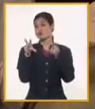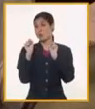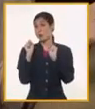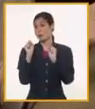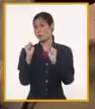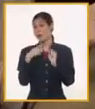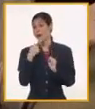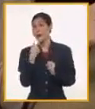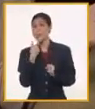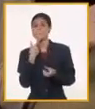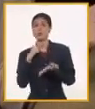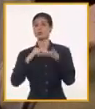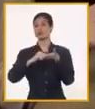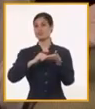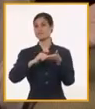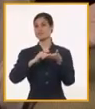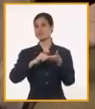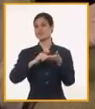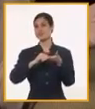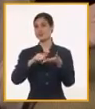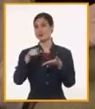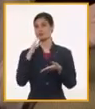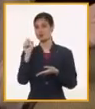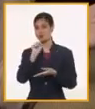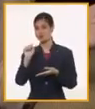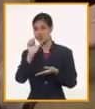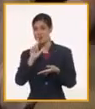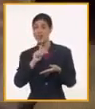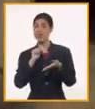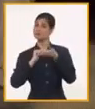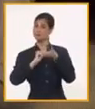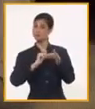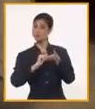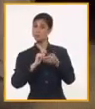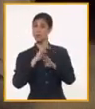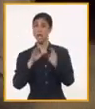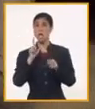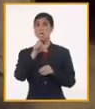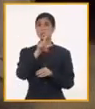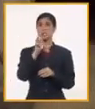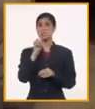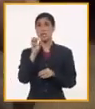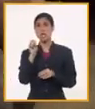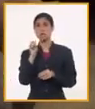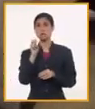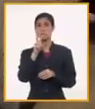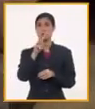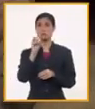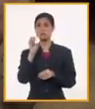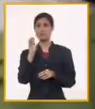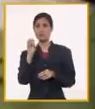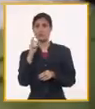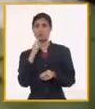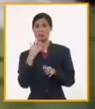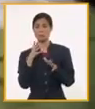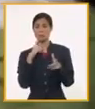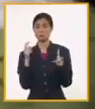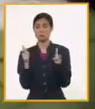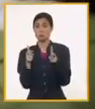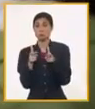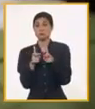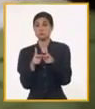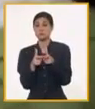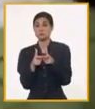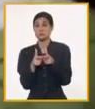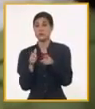época, las primeras graduaciones lo que eran 100 y pico, 200, etc. Pero ya iban